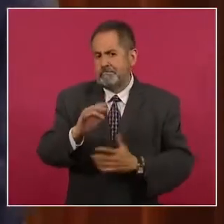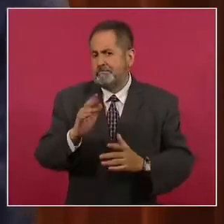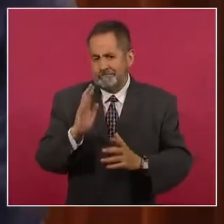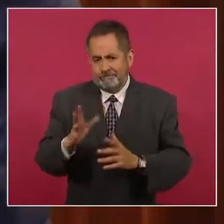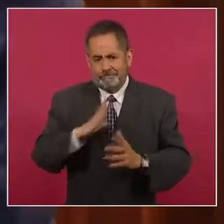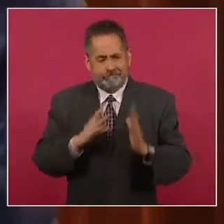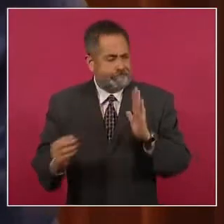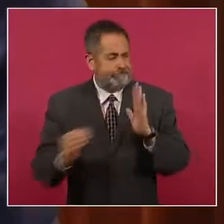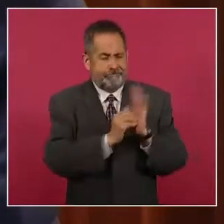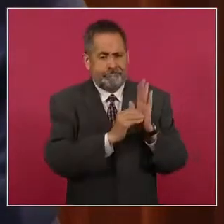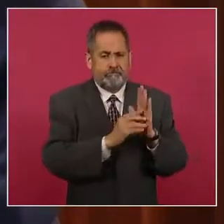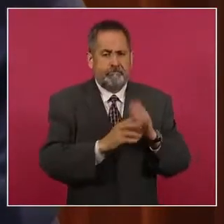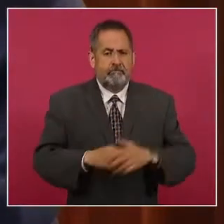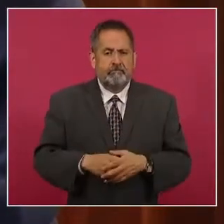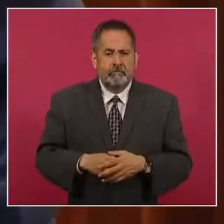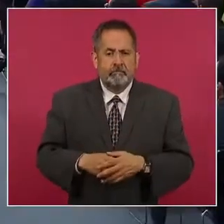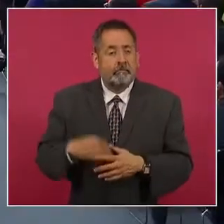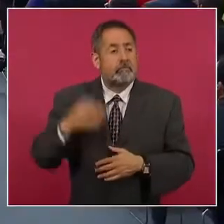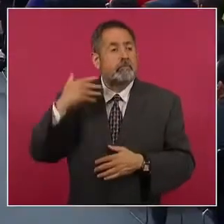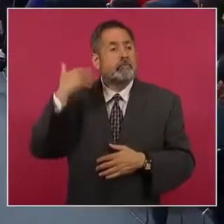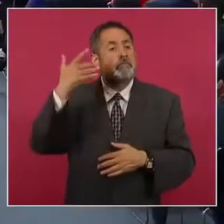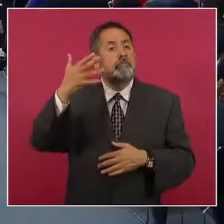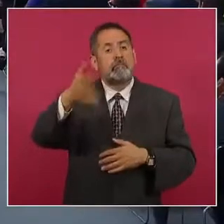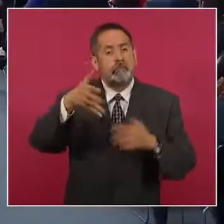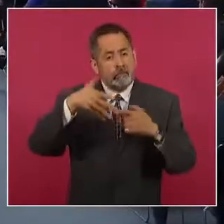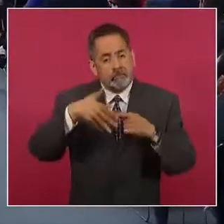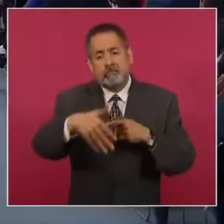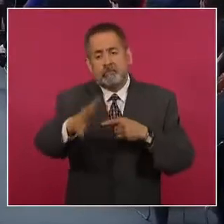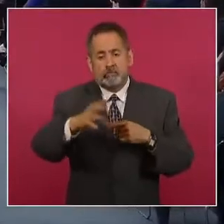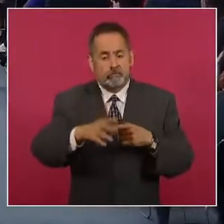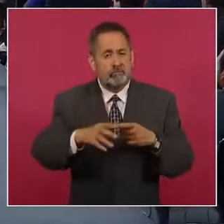Ya esté quien esté en el gobierno,